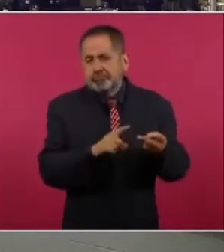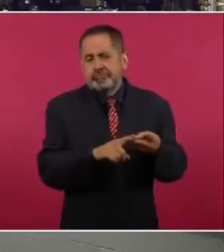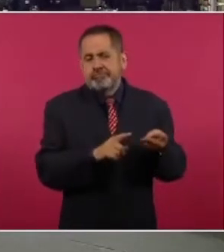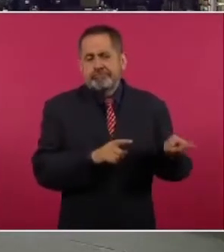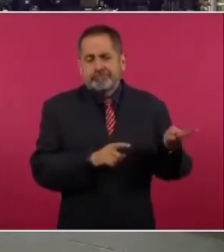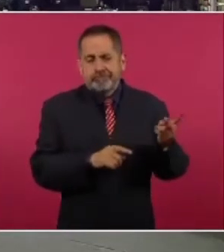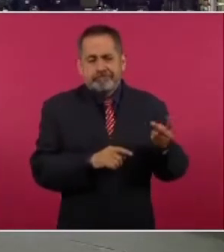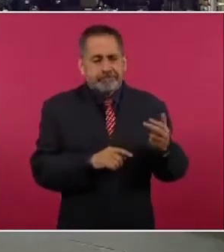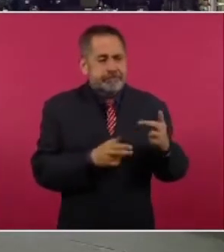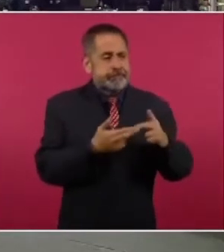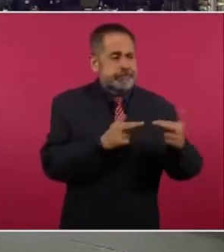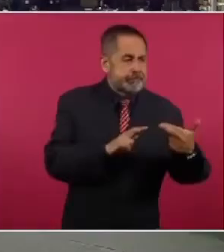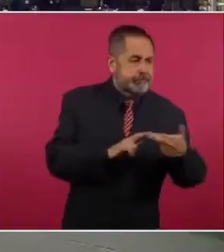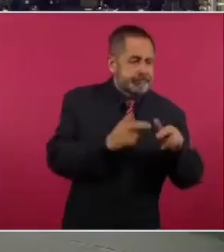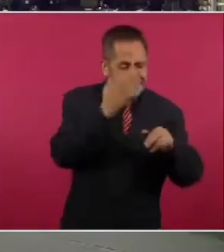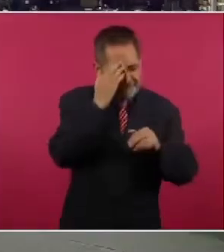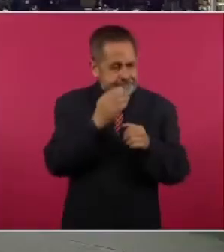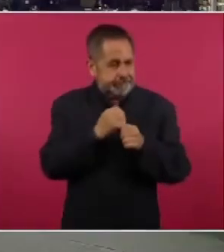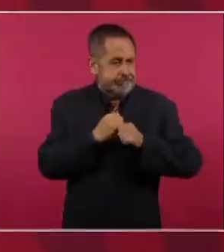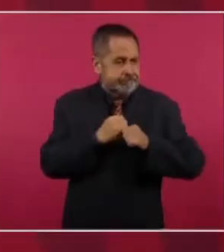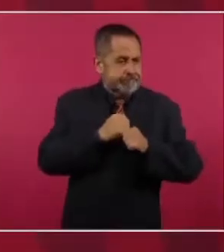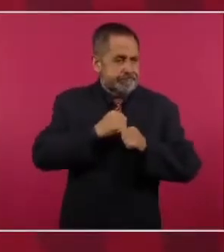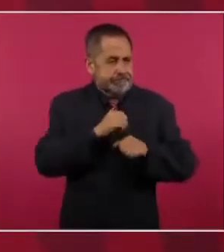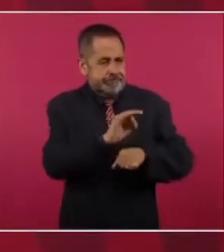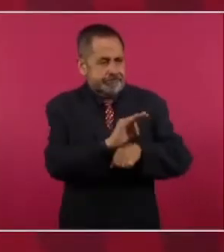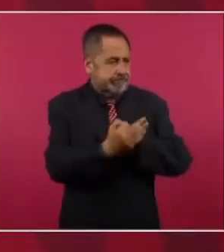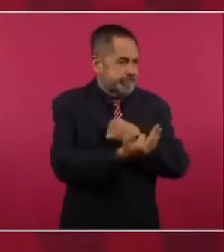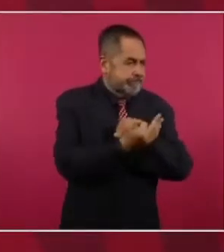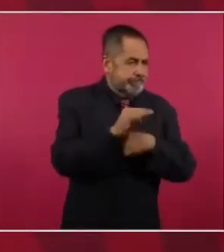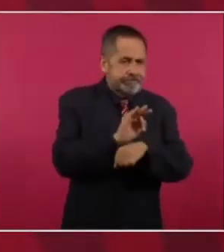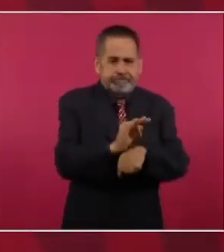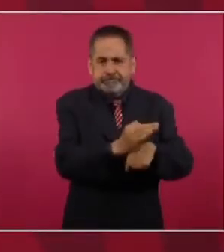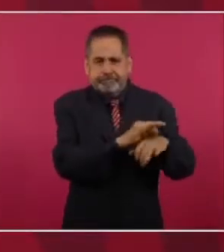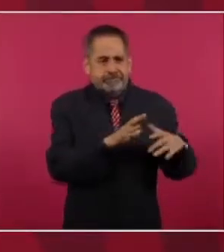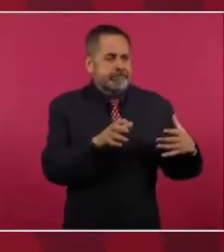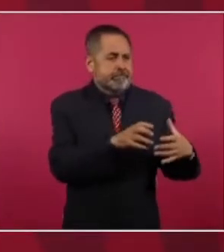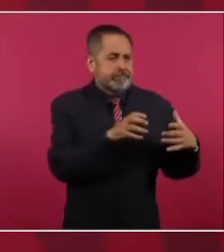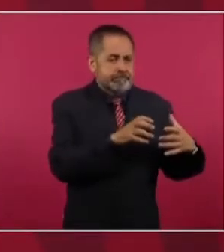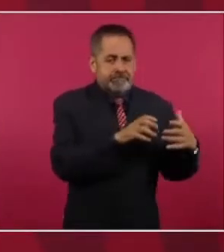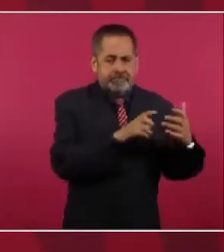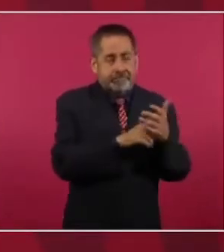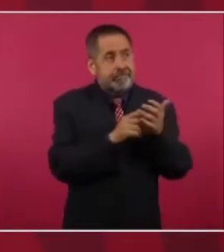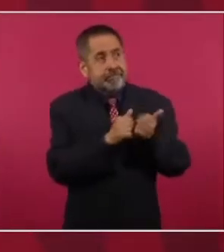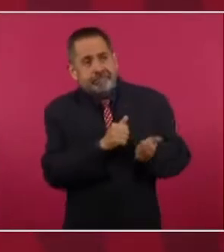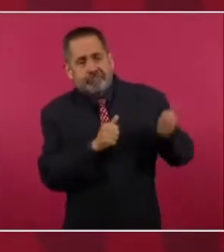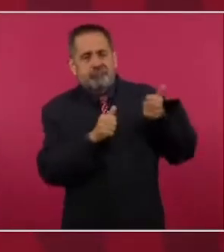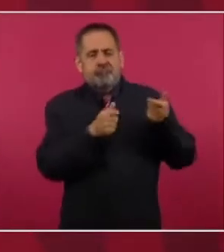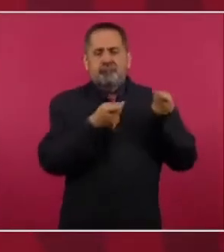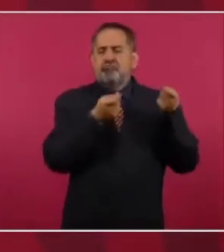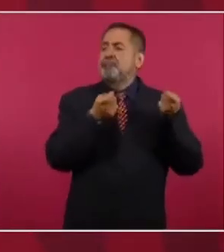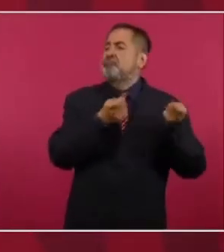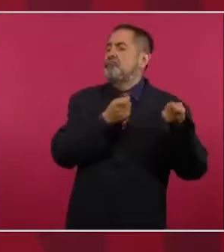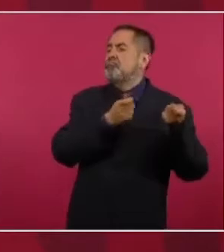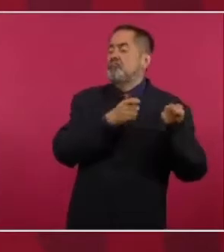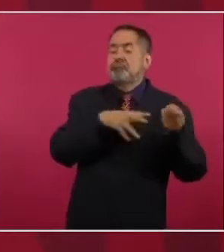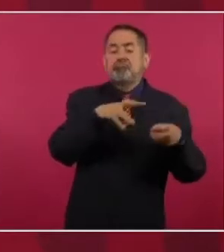las relaciones públicas, todo arriba.